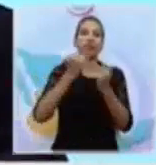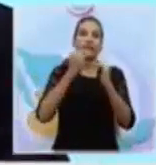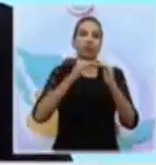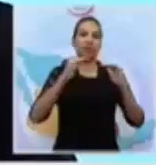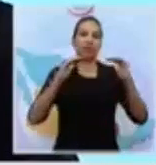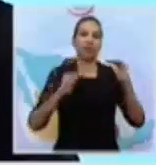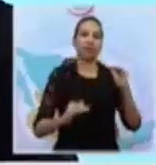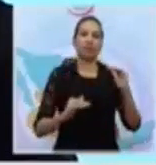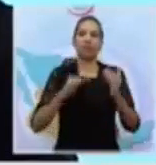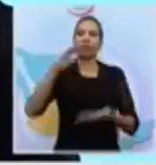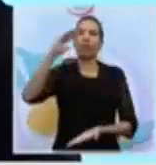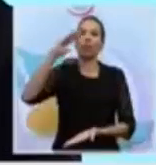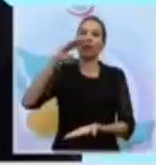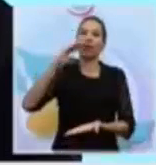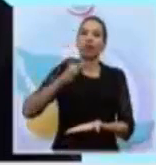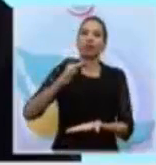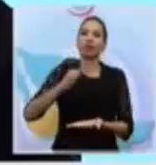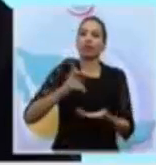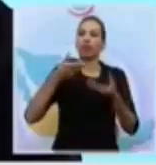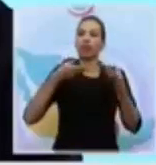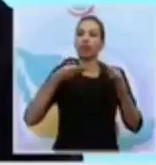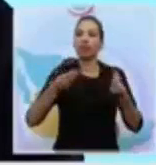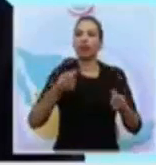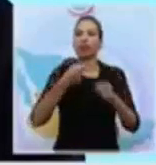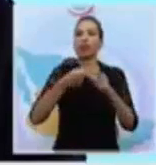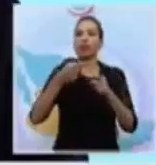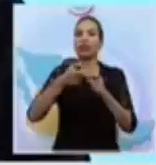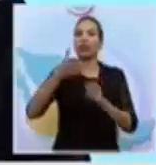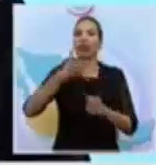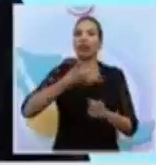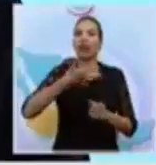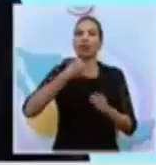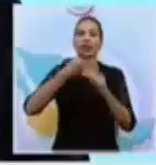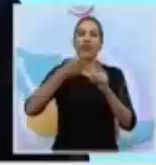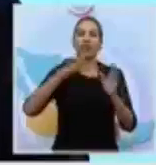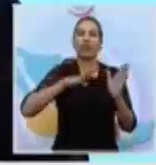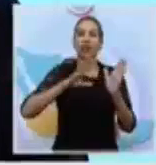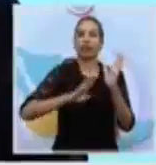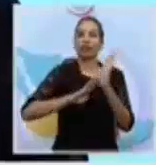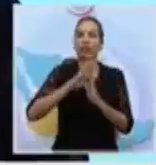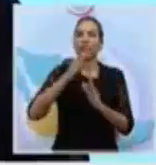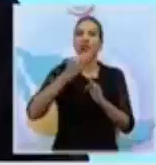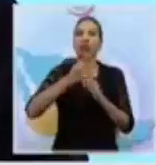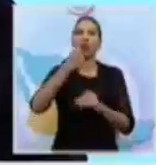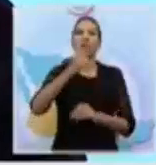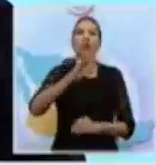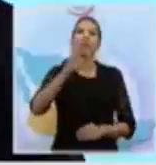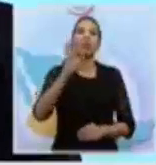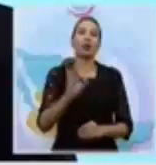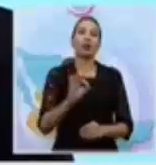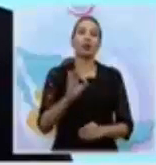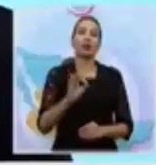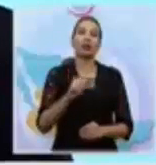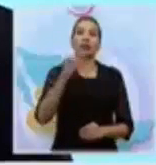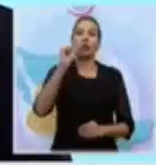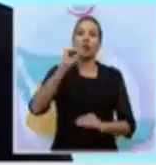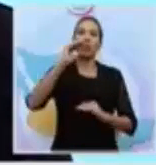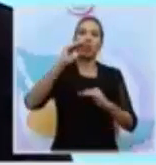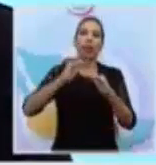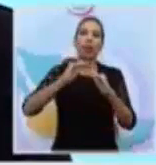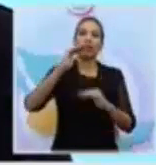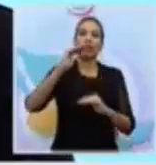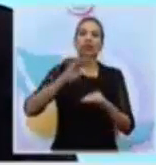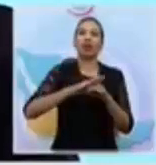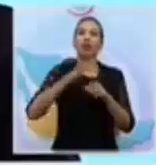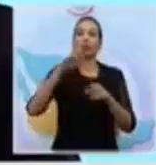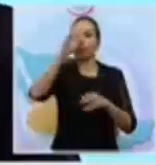desigualdad, disminuyendo mucho el ingreso y la riqueza en la cúspide, el 1% y un poquito más,